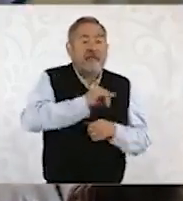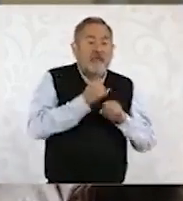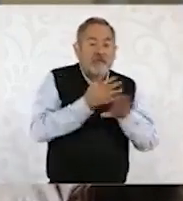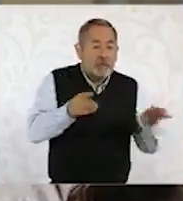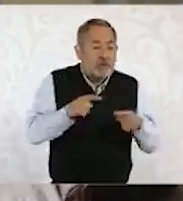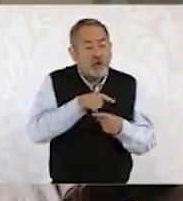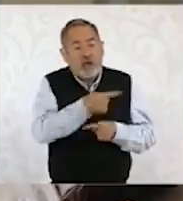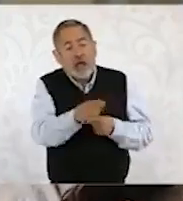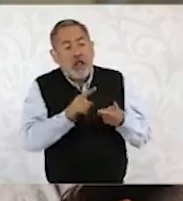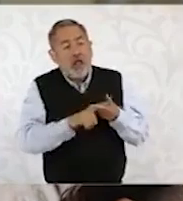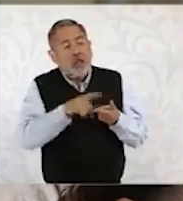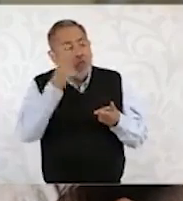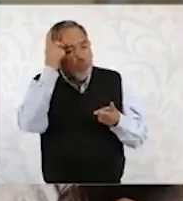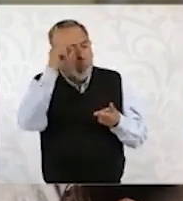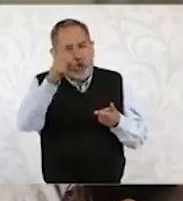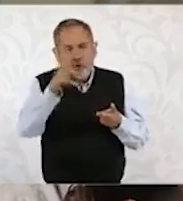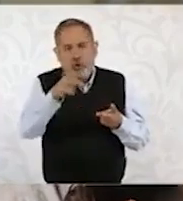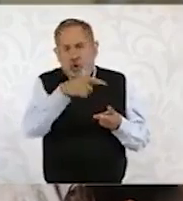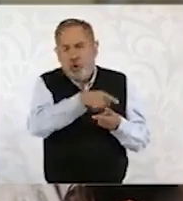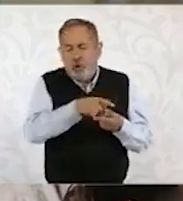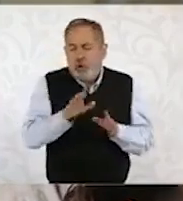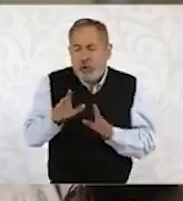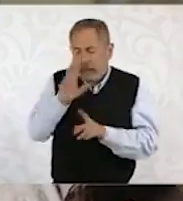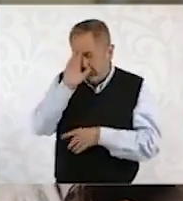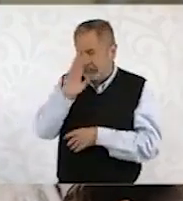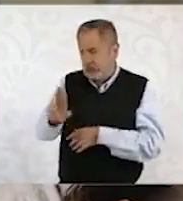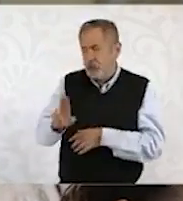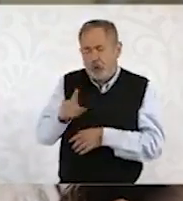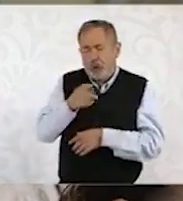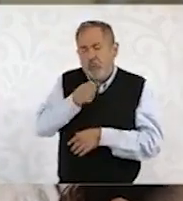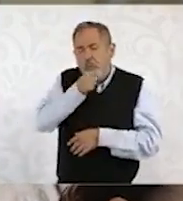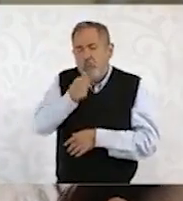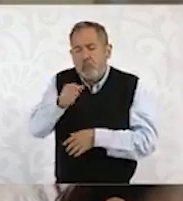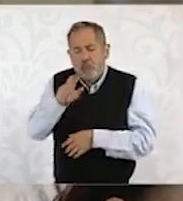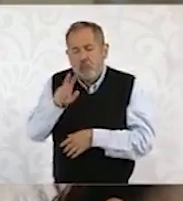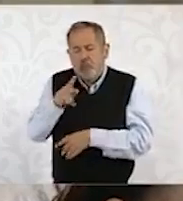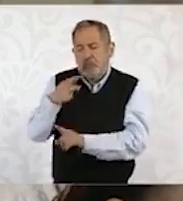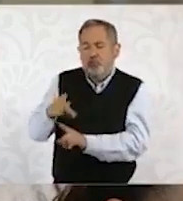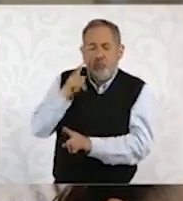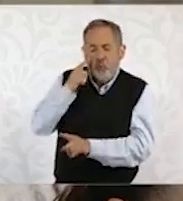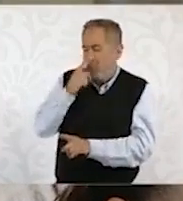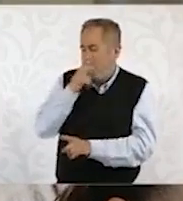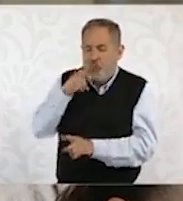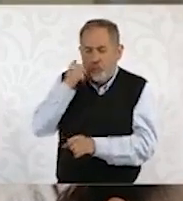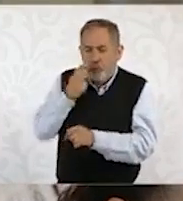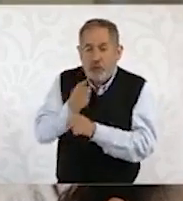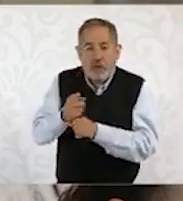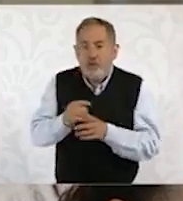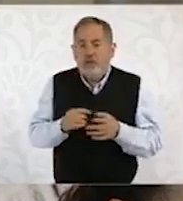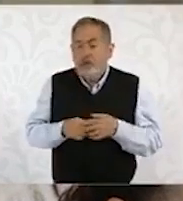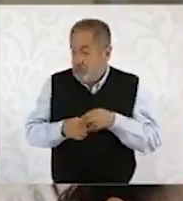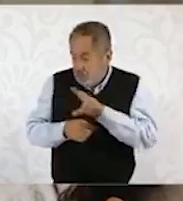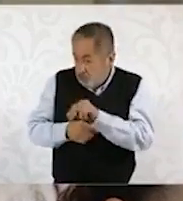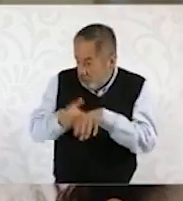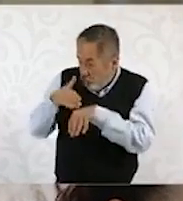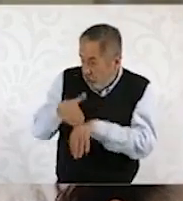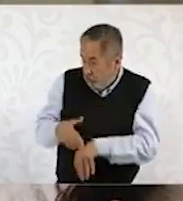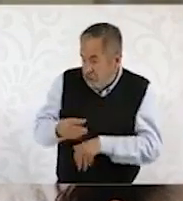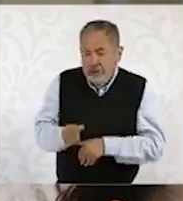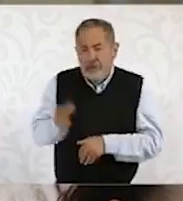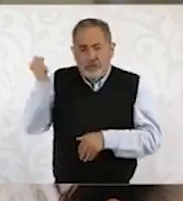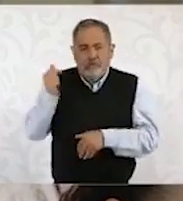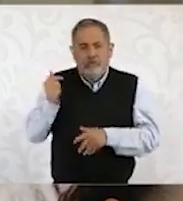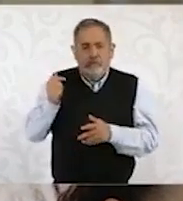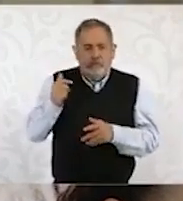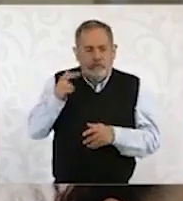medio respeten la voluntad del reportero. Eso no está, porque de otra forma están a la dispensa, como